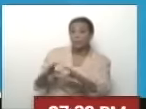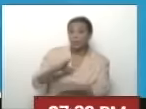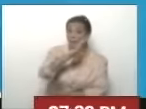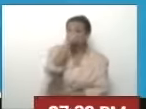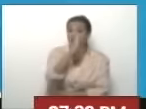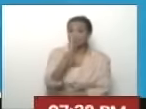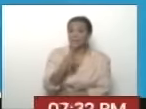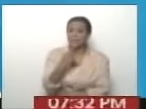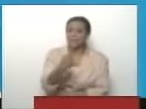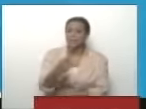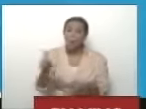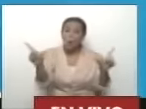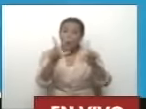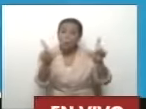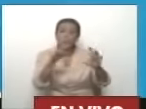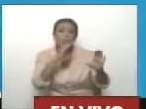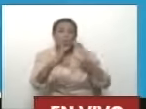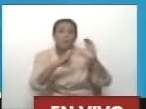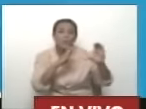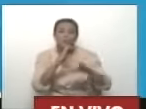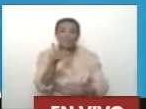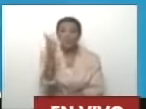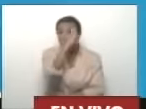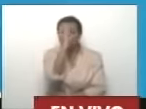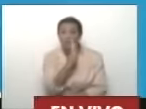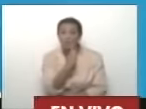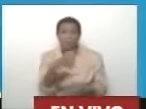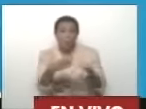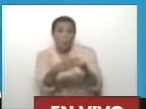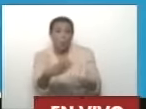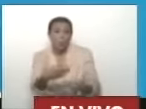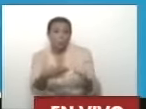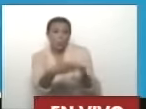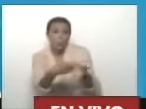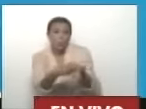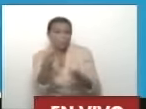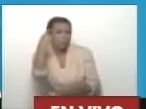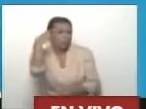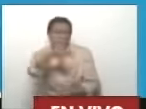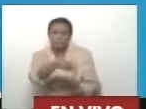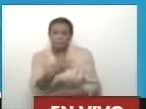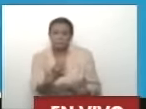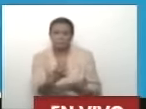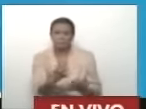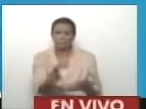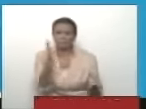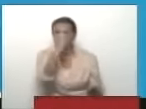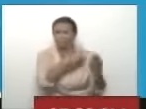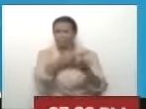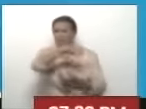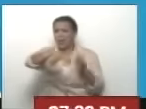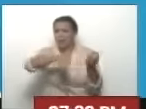Brasil, los medios de comunicación de derecha manipulan la conversación que tuve con Lula.